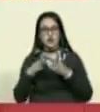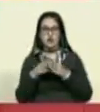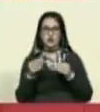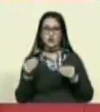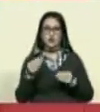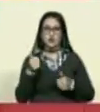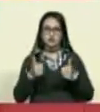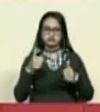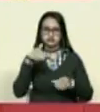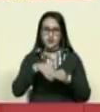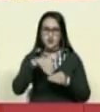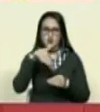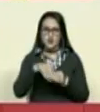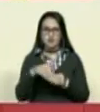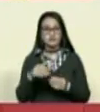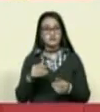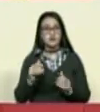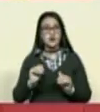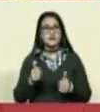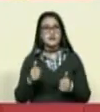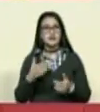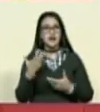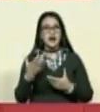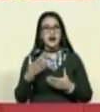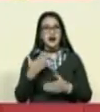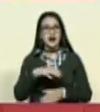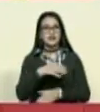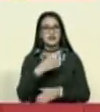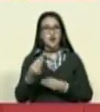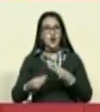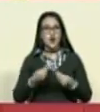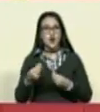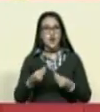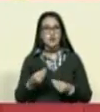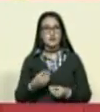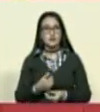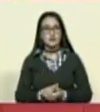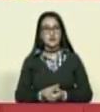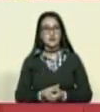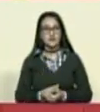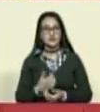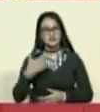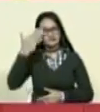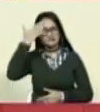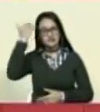candidatas. ¿Cómo es que empieza la canción, Silvia? Se me voló del disco duro.